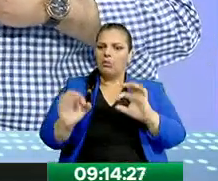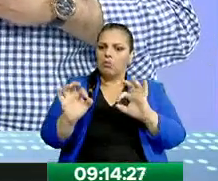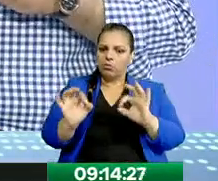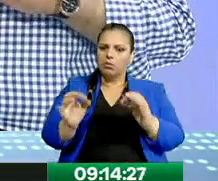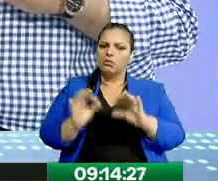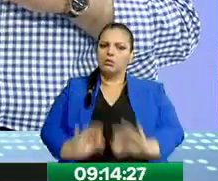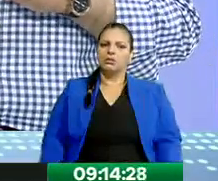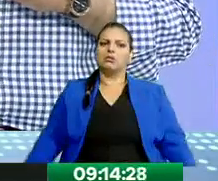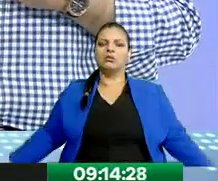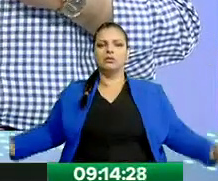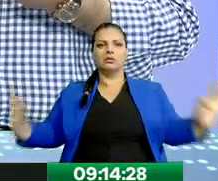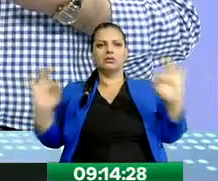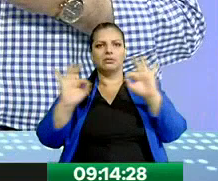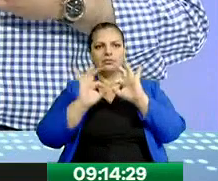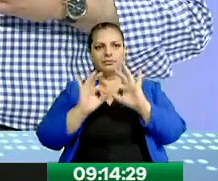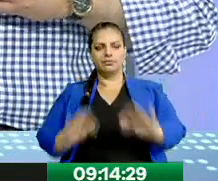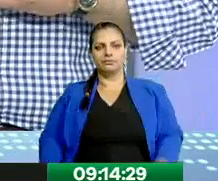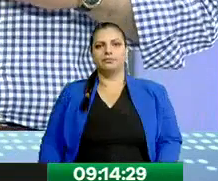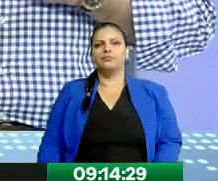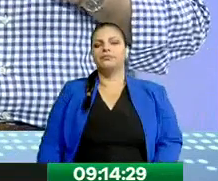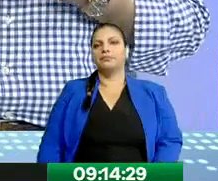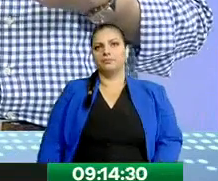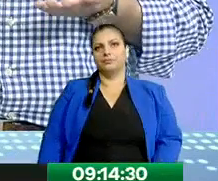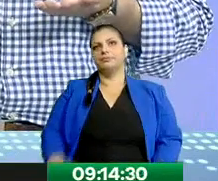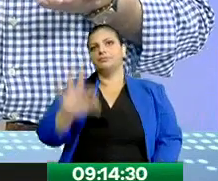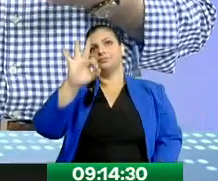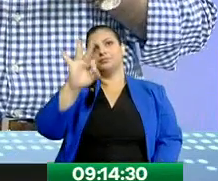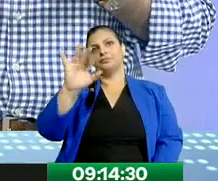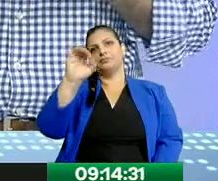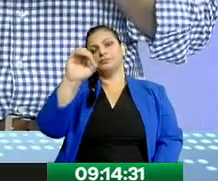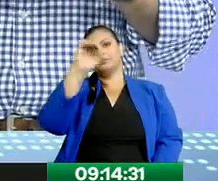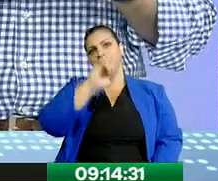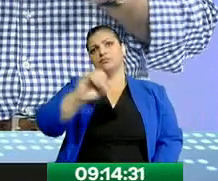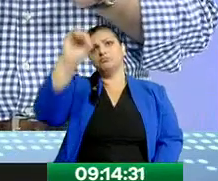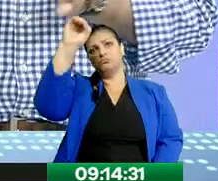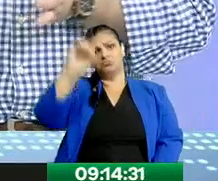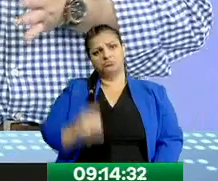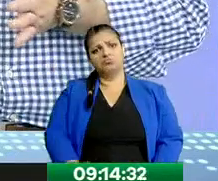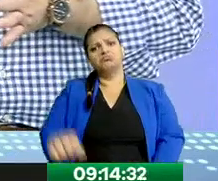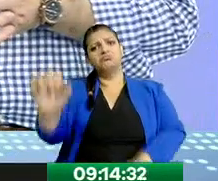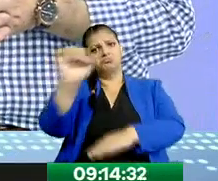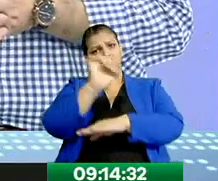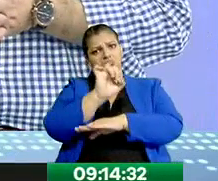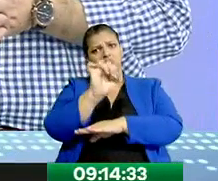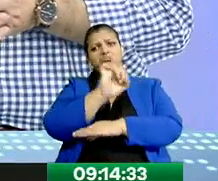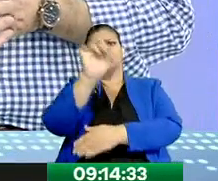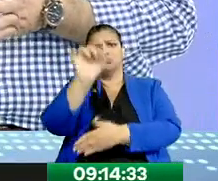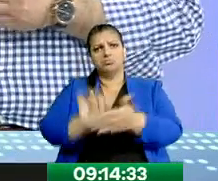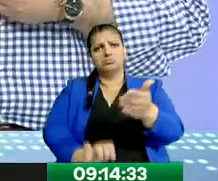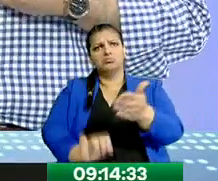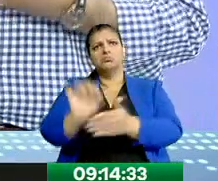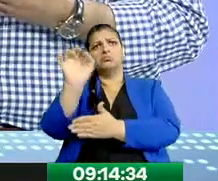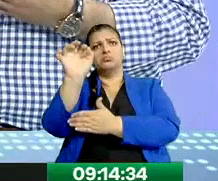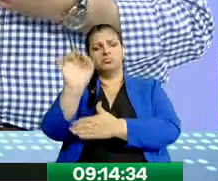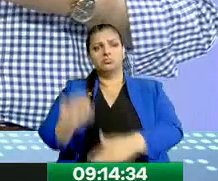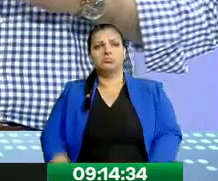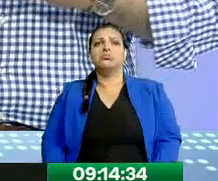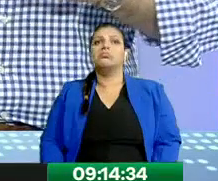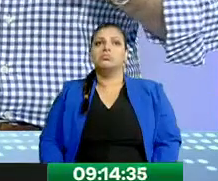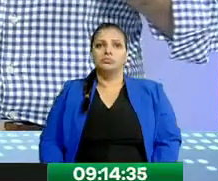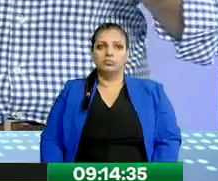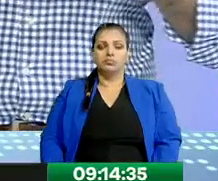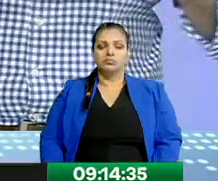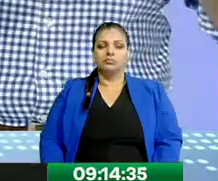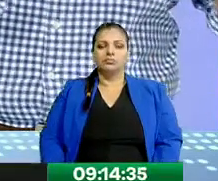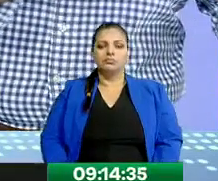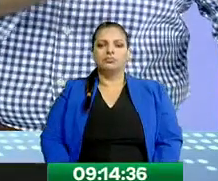disminuido, ¿sí? Tenemos un 90% de vehículos que aprueban entre la primera y segunda revisión vehicular. ¿Sí? Eso no significa de que